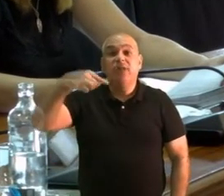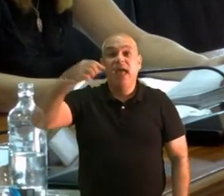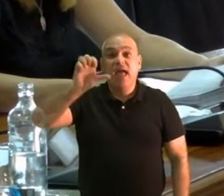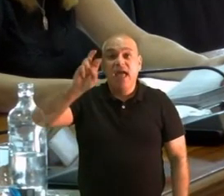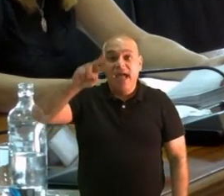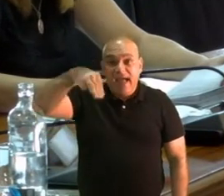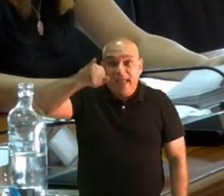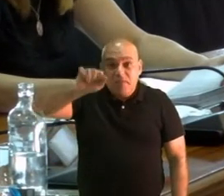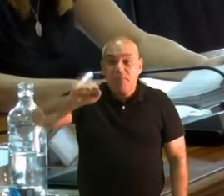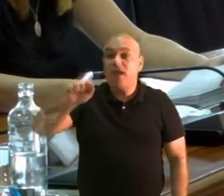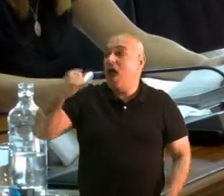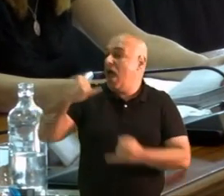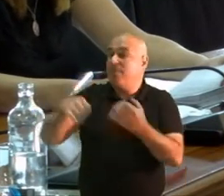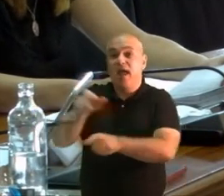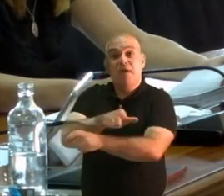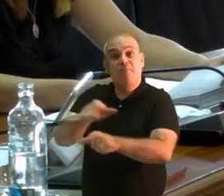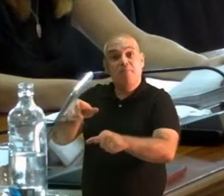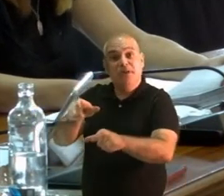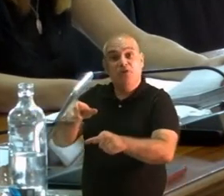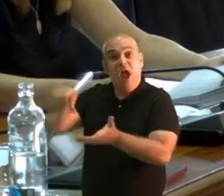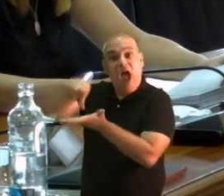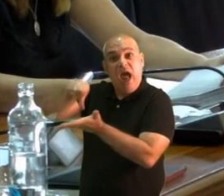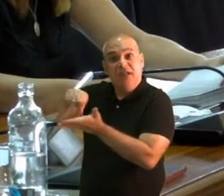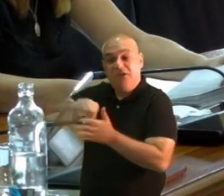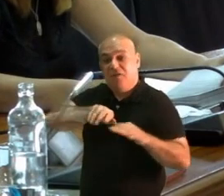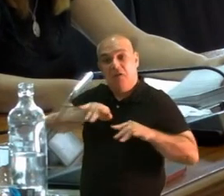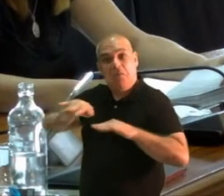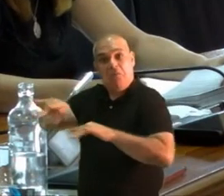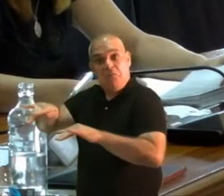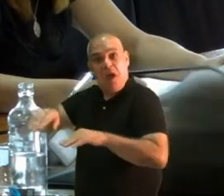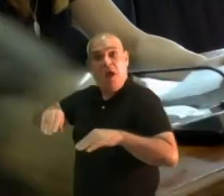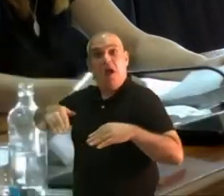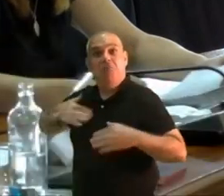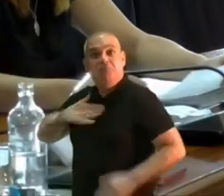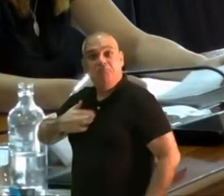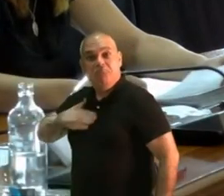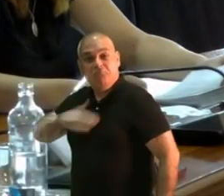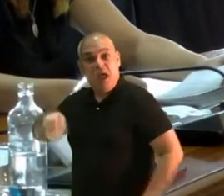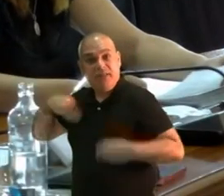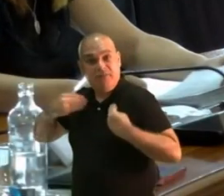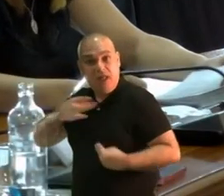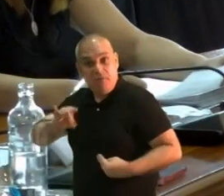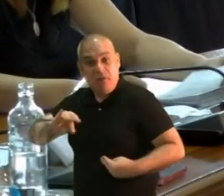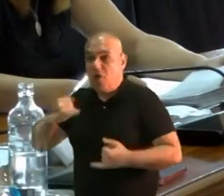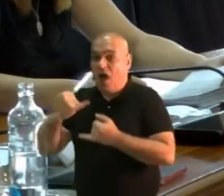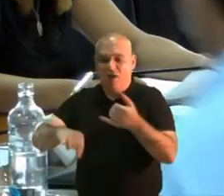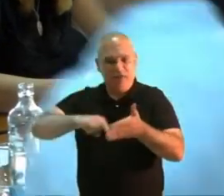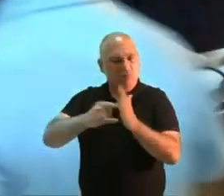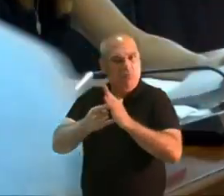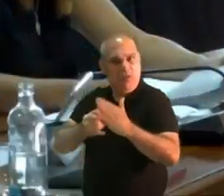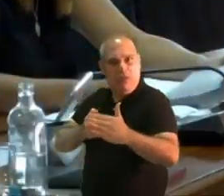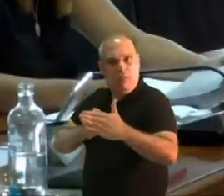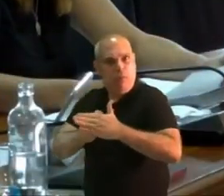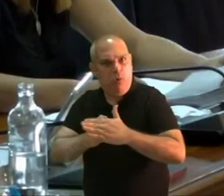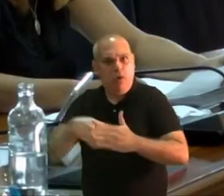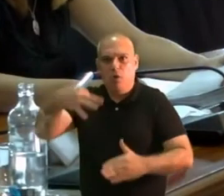para el disfrute de los ciudadanos y ciudadanas de Arrecife. Sin embargo, de momento los planes para esa localización son un observatorio